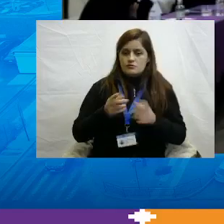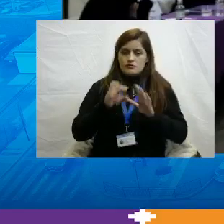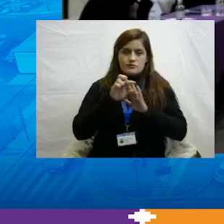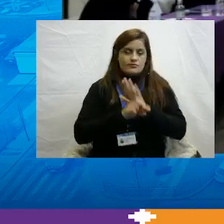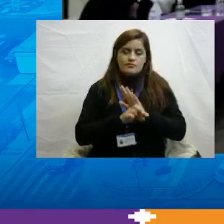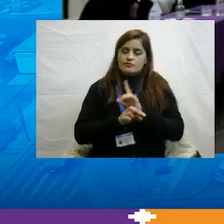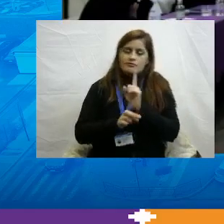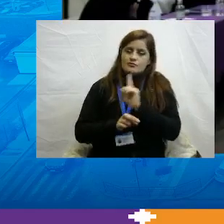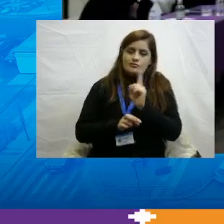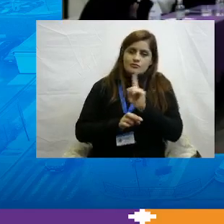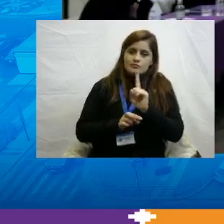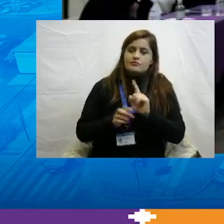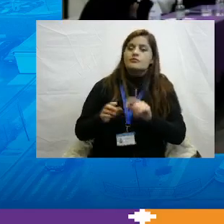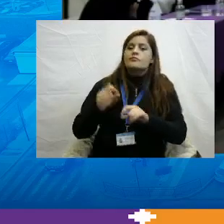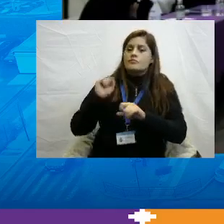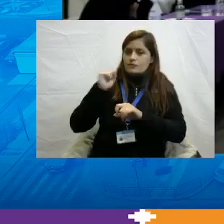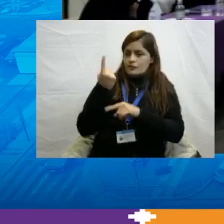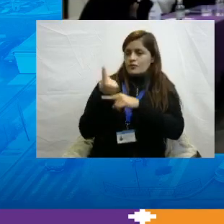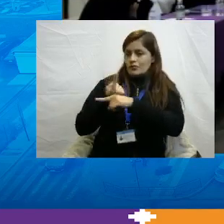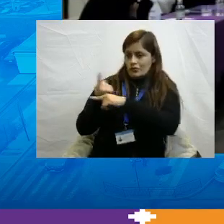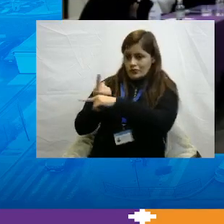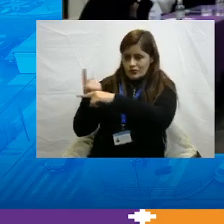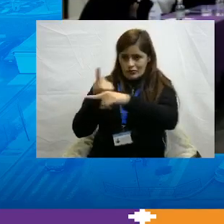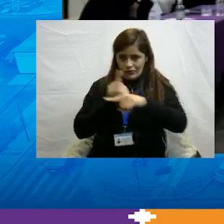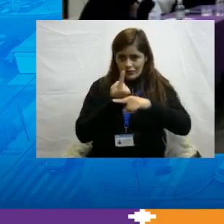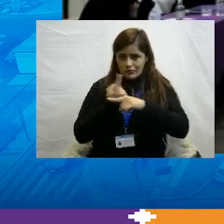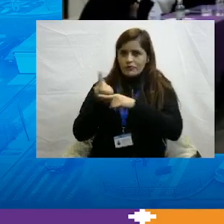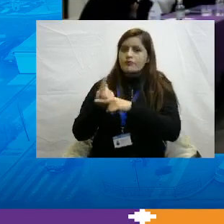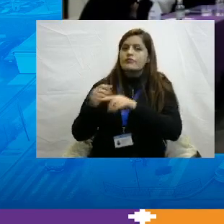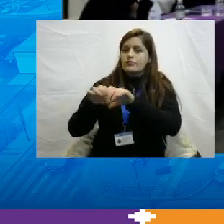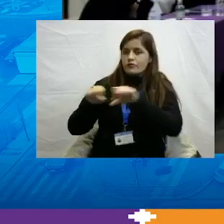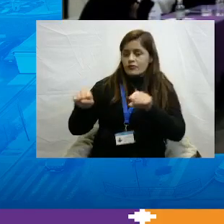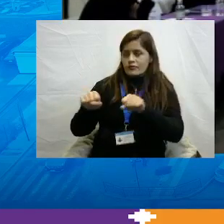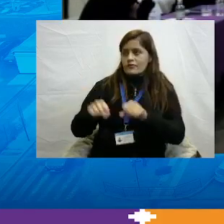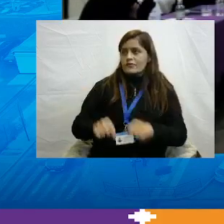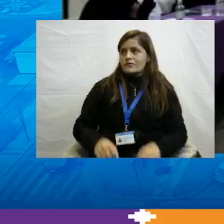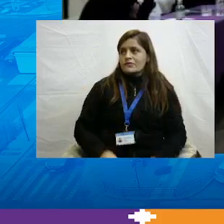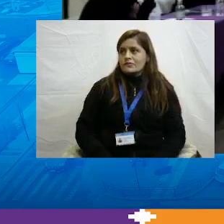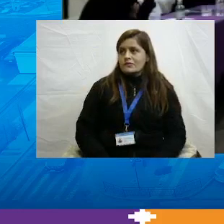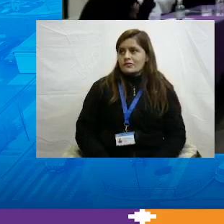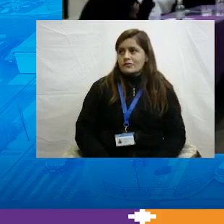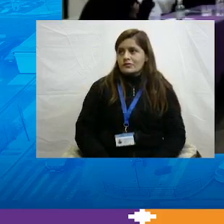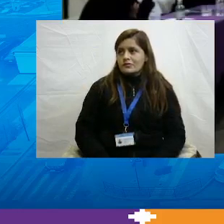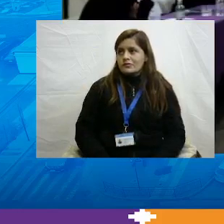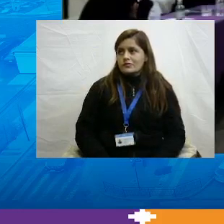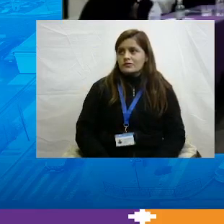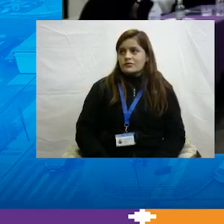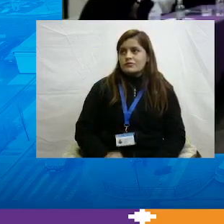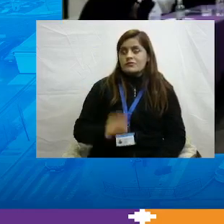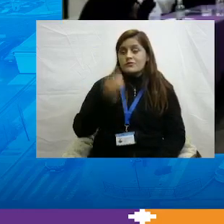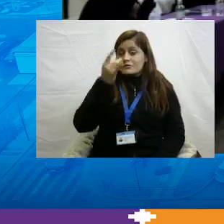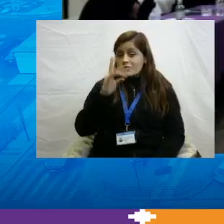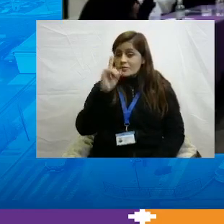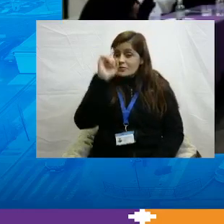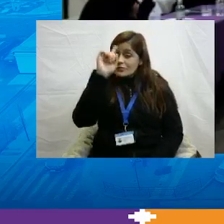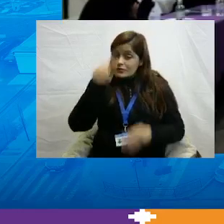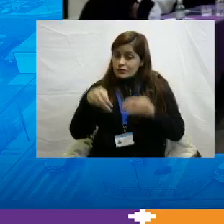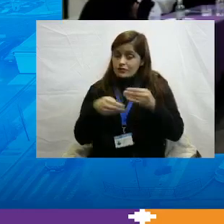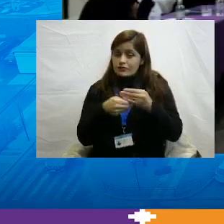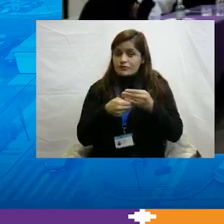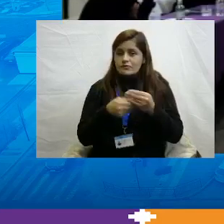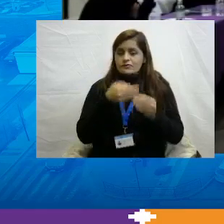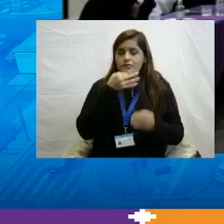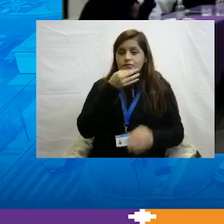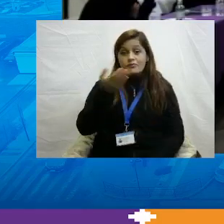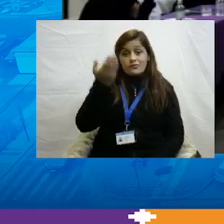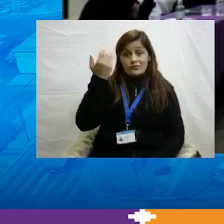que no tengan una validación y legitimidad por parte de las dirigencias. Sí, solo para complementar a la alcaldesa, cuando